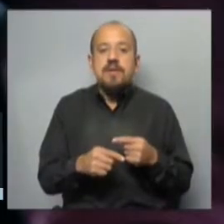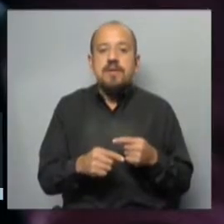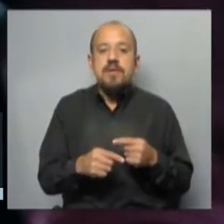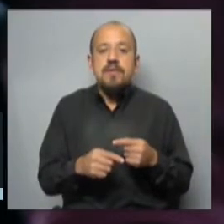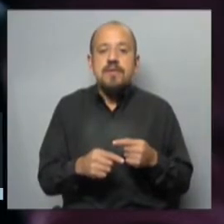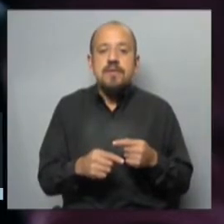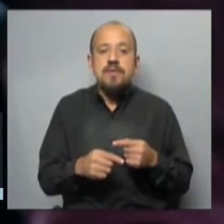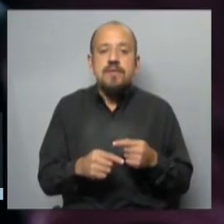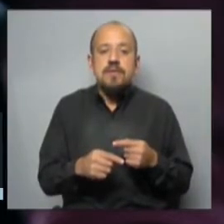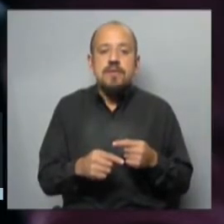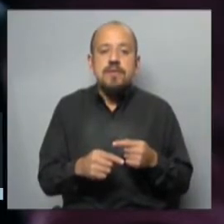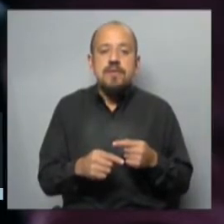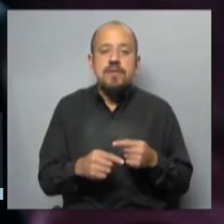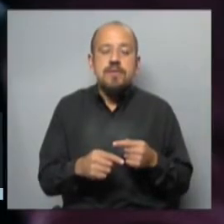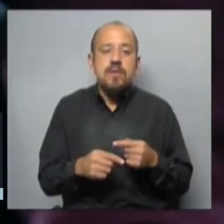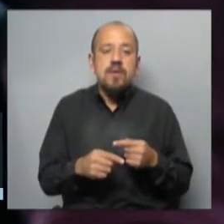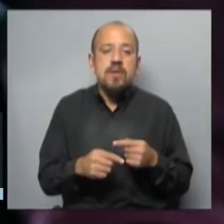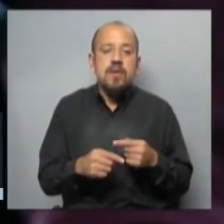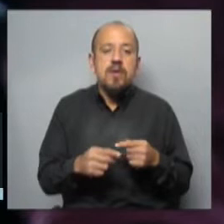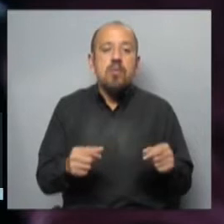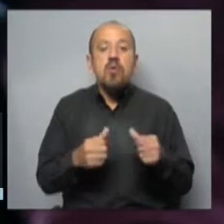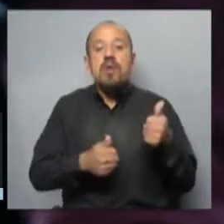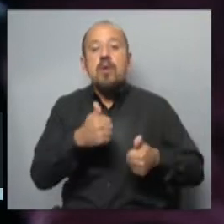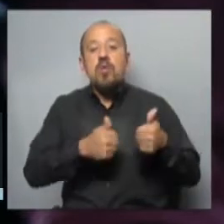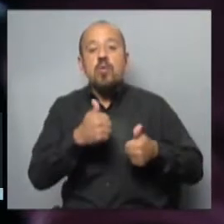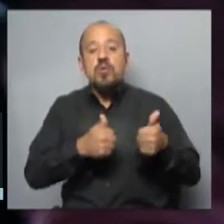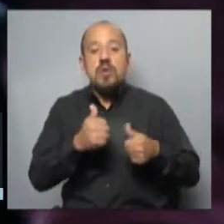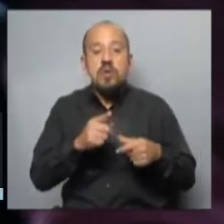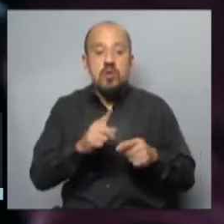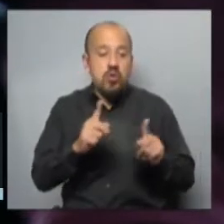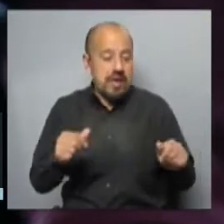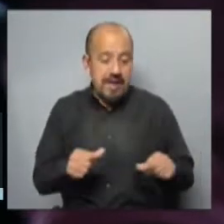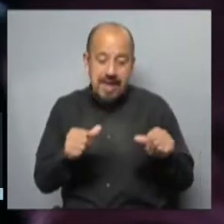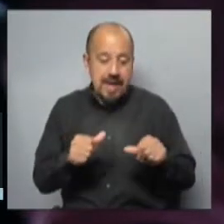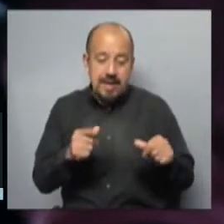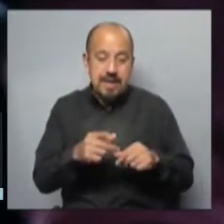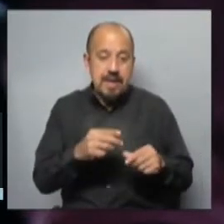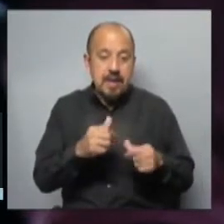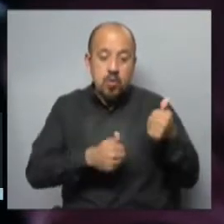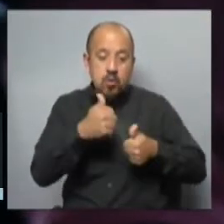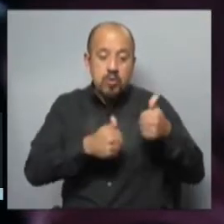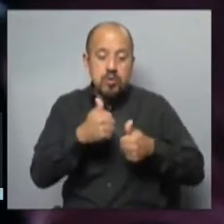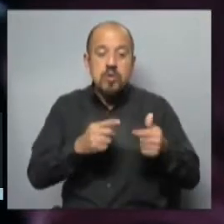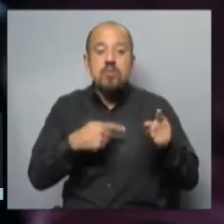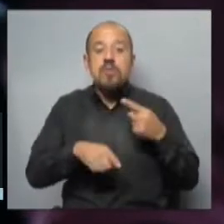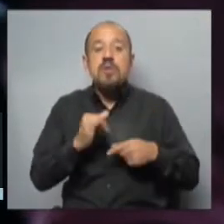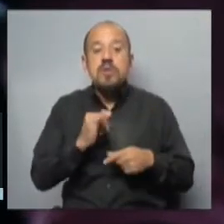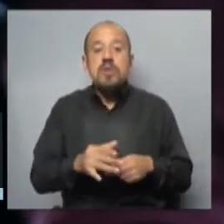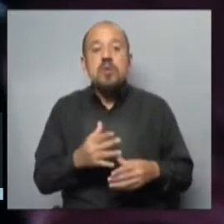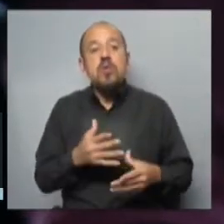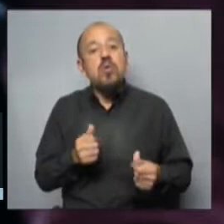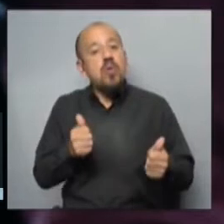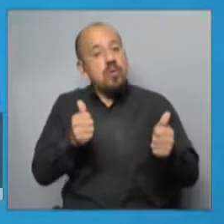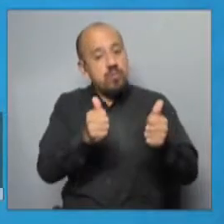sino cuando cuando van a dar el concurso no es que le hagan el concurso pero sí que lo apoyen